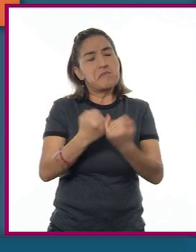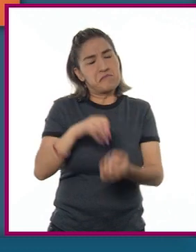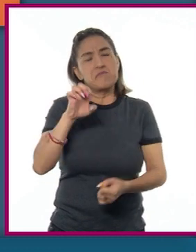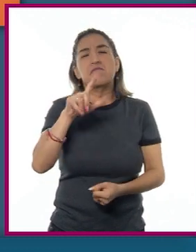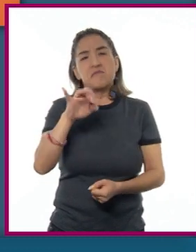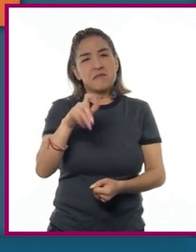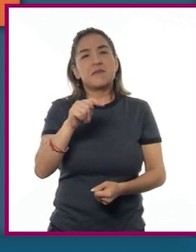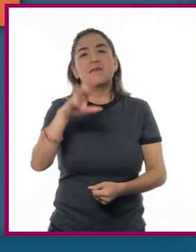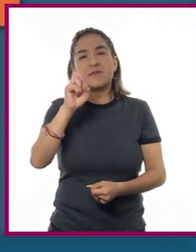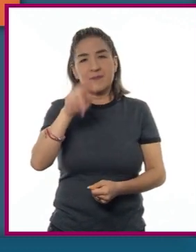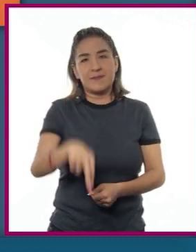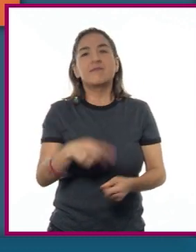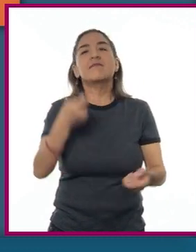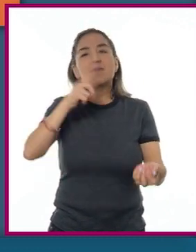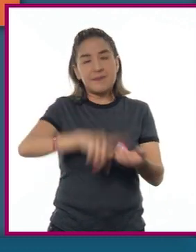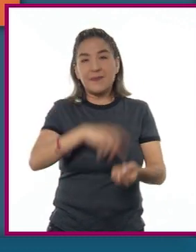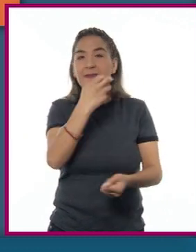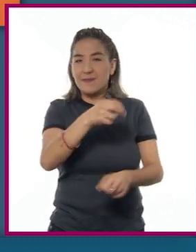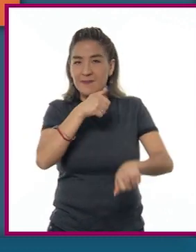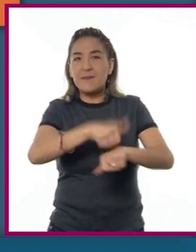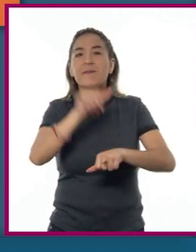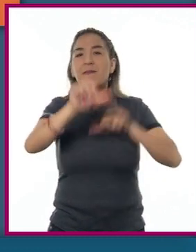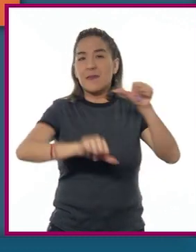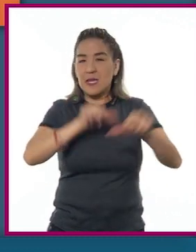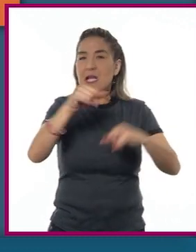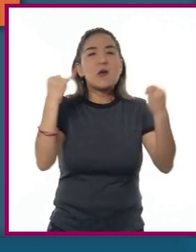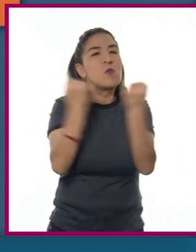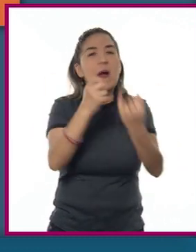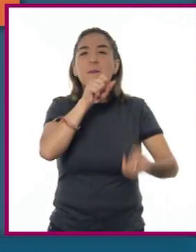lo tanto, el número atómico también será igual